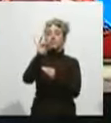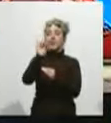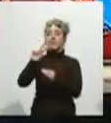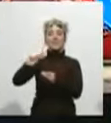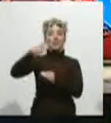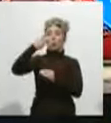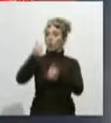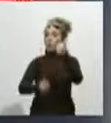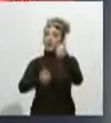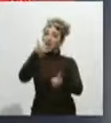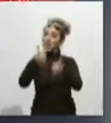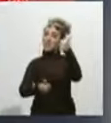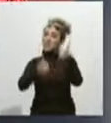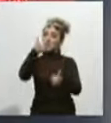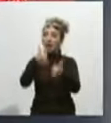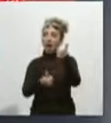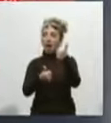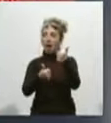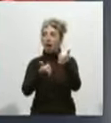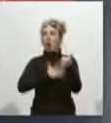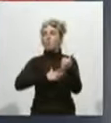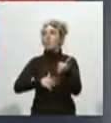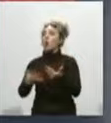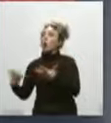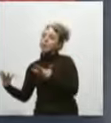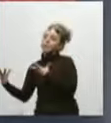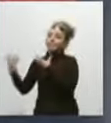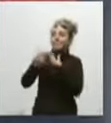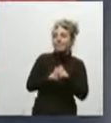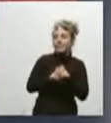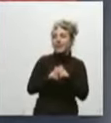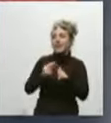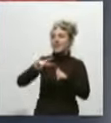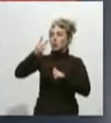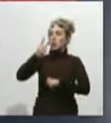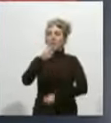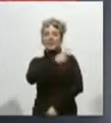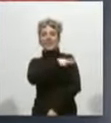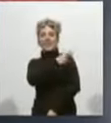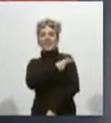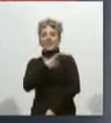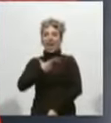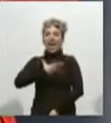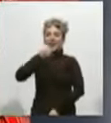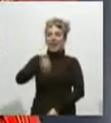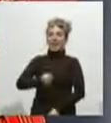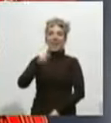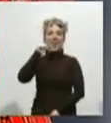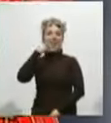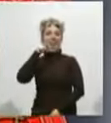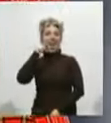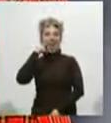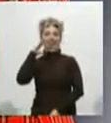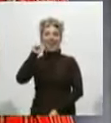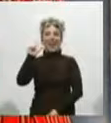segundo finalista. Vamos a pedir que nos acompañe la segunda teniente de alcalde, Naira Callero, que